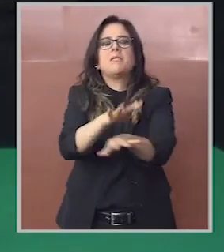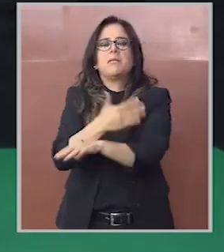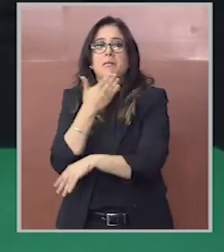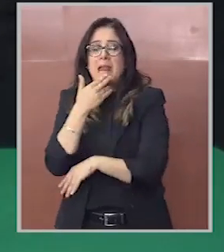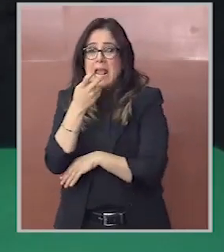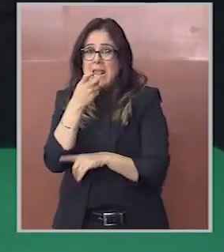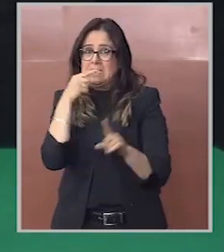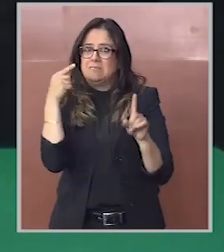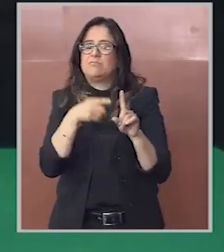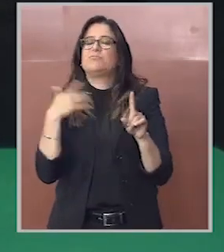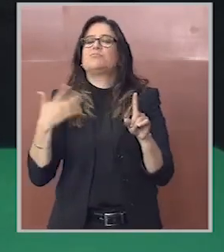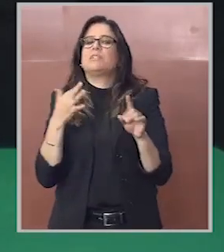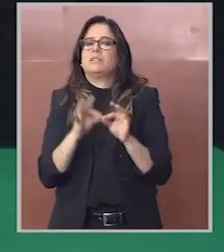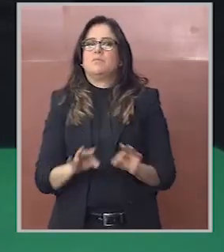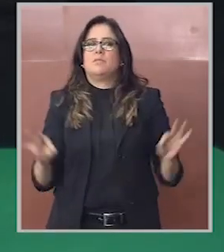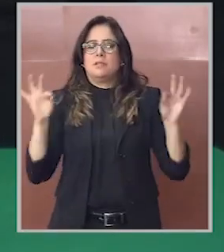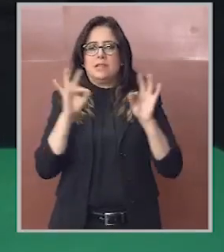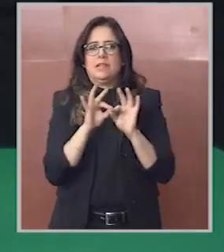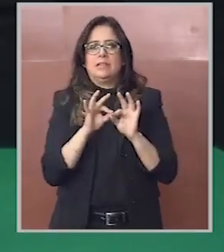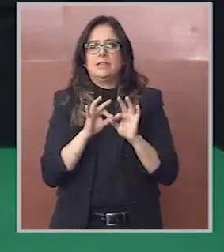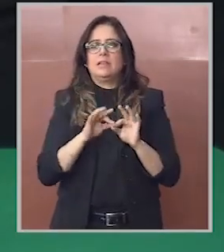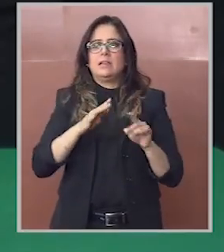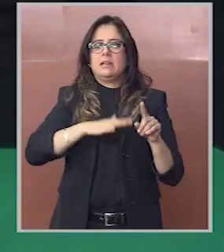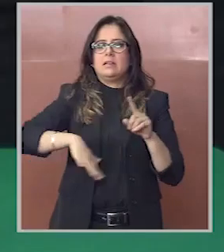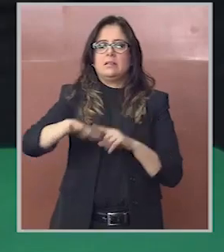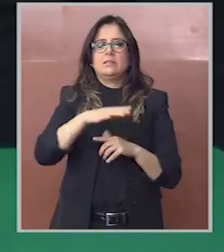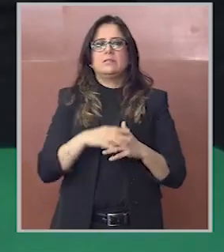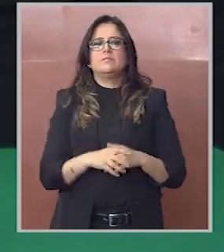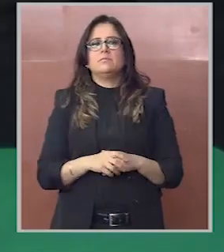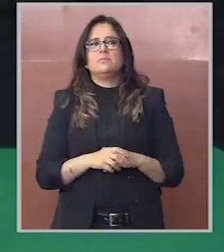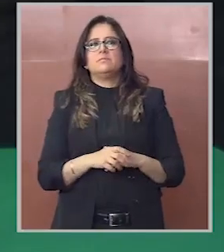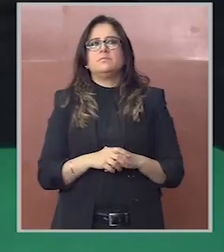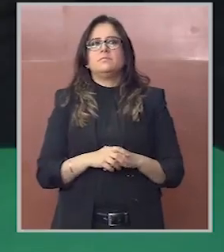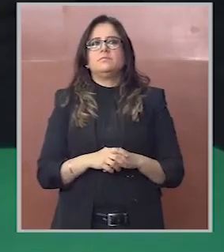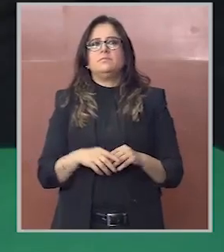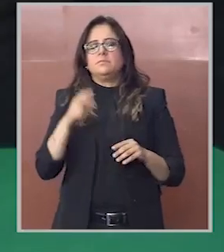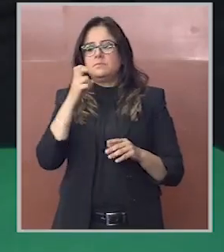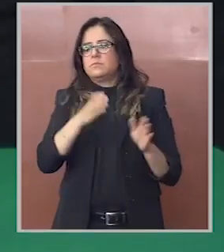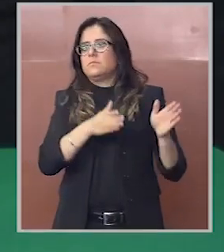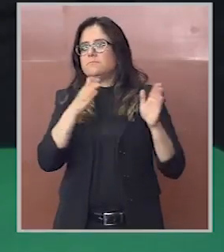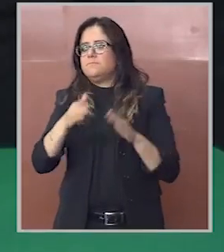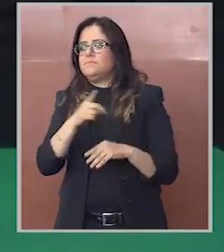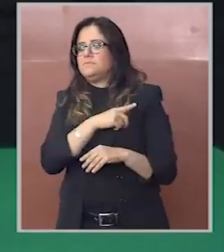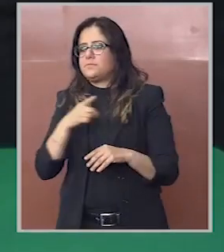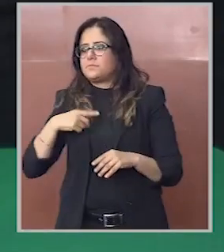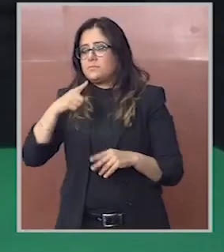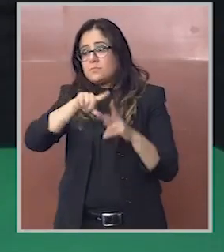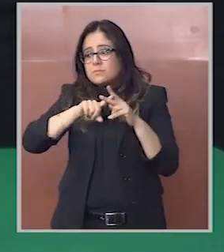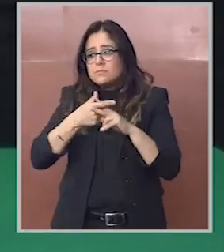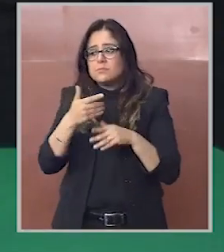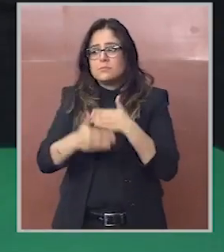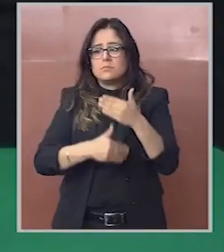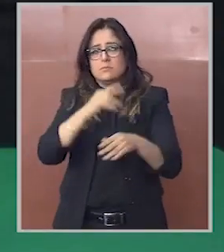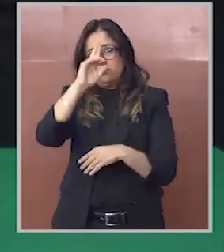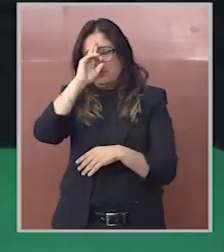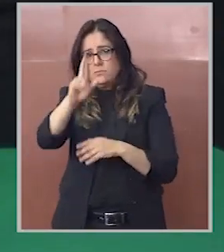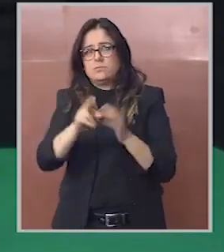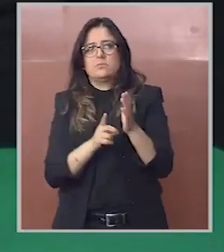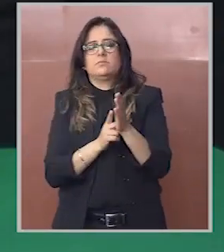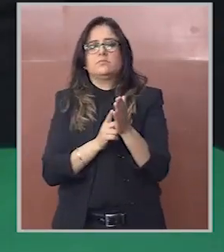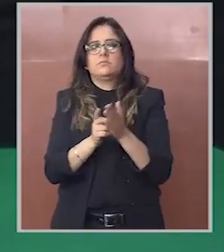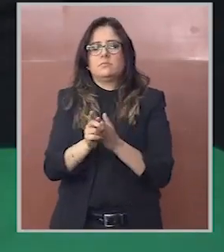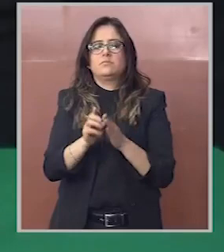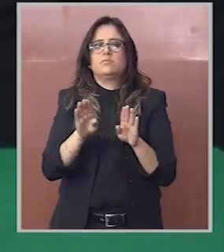no y por supuesto que estas medidas tienen que partir de este respeto a los derechos tanto de los pueblos indígenas como de los afrodescentes en la